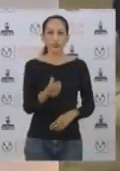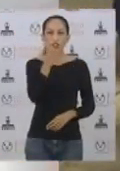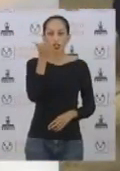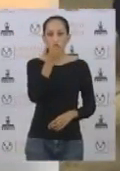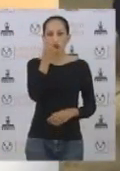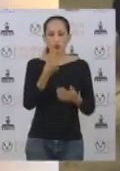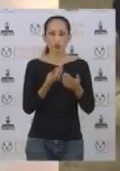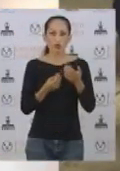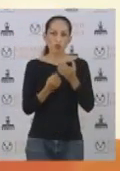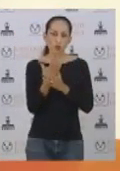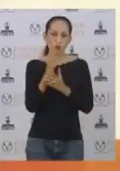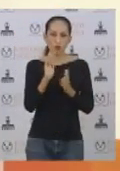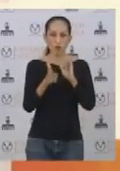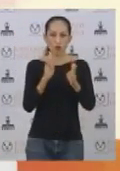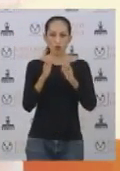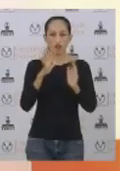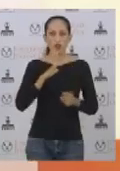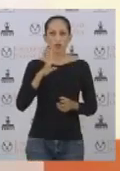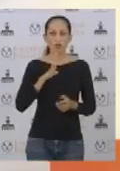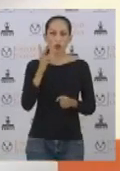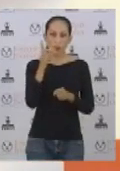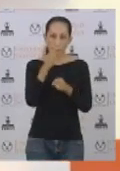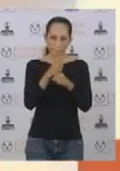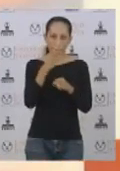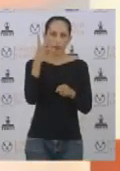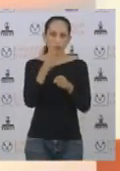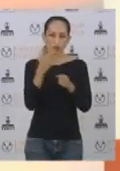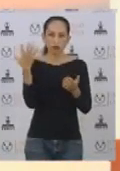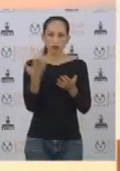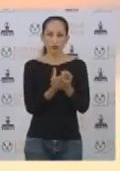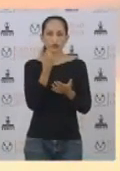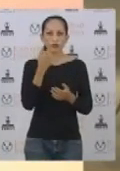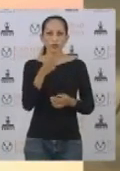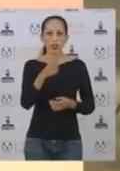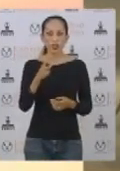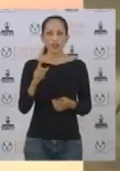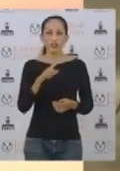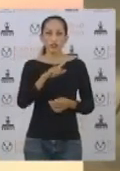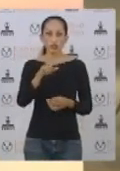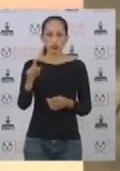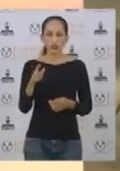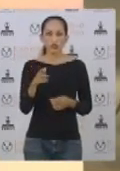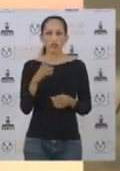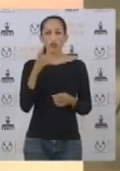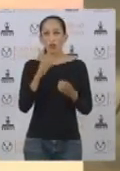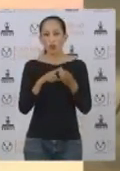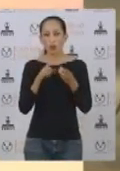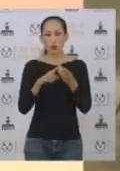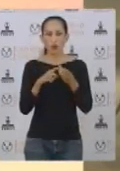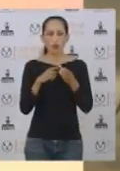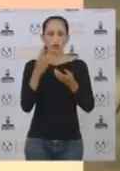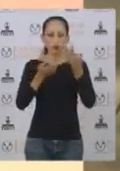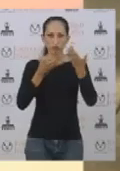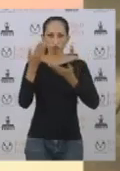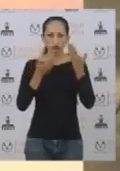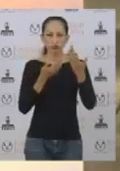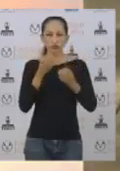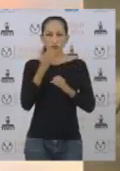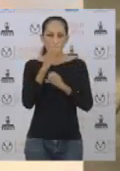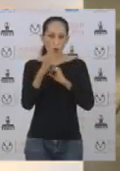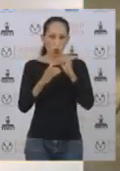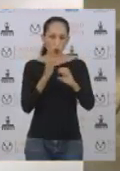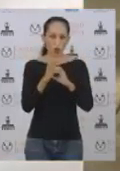Sociales del Campus Nuevo Laredo obtuvieron el primero y segundo lugar en la Olimpiada del Conocimiento. Los galardonados estudian la carrera en Contaduría, en